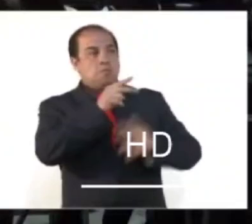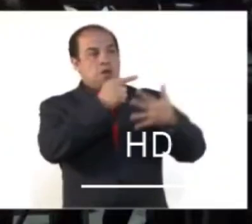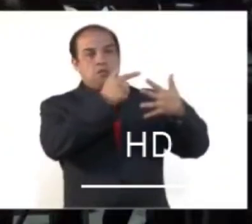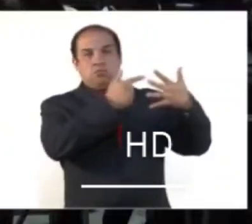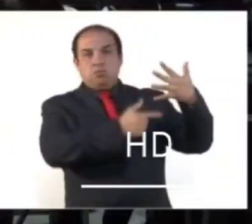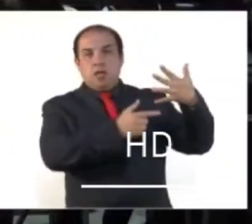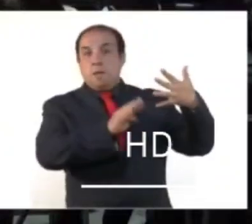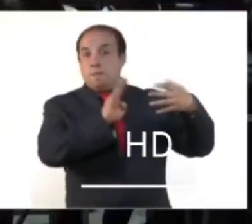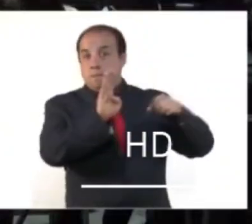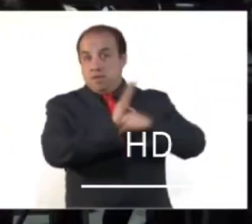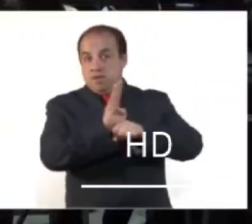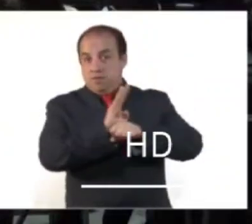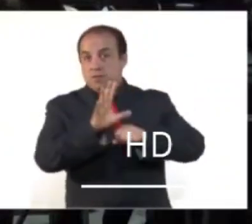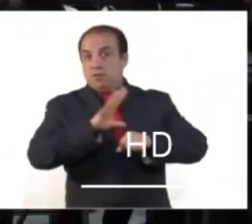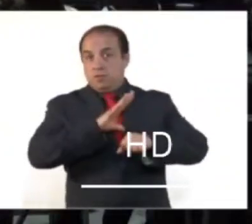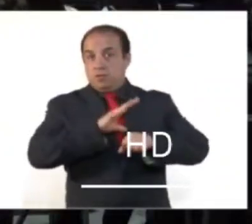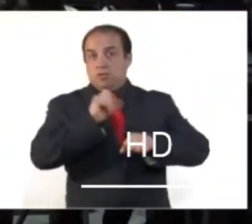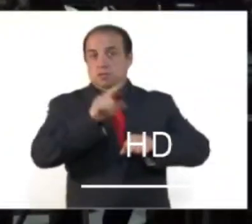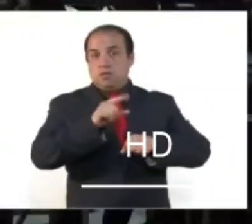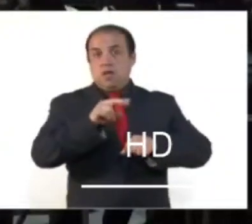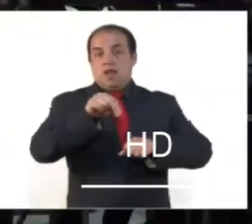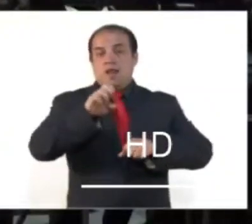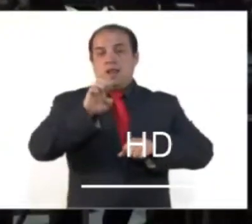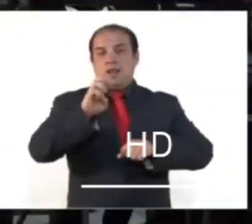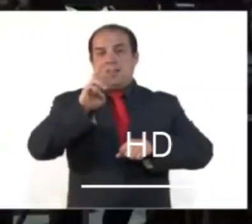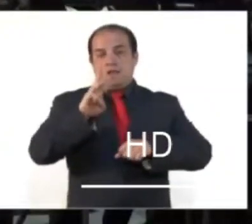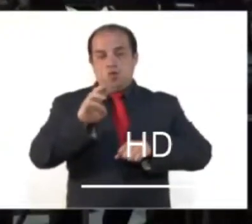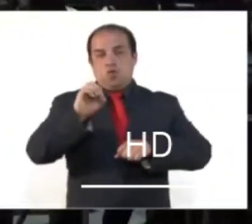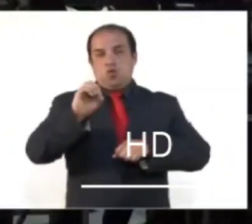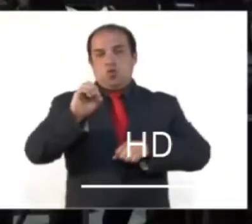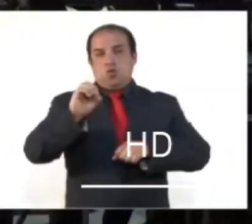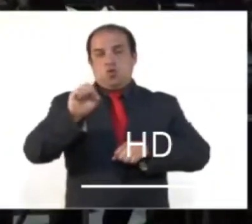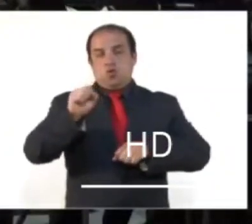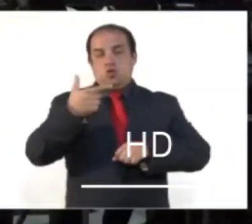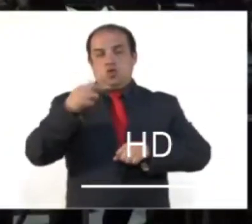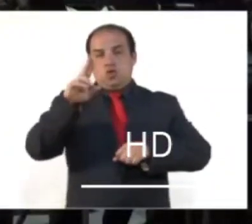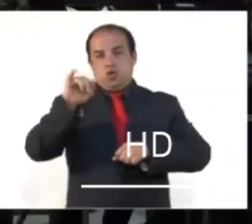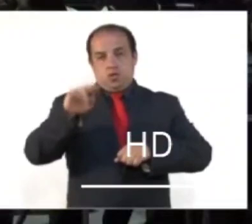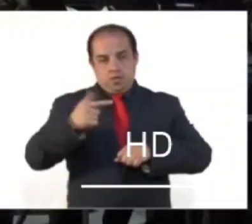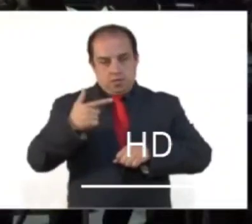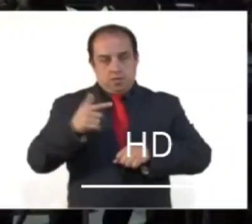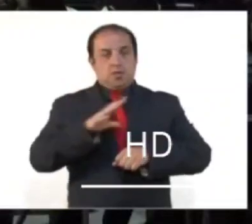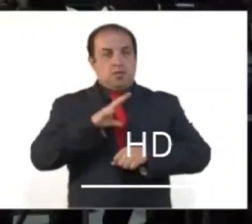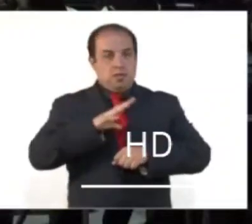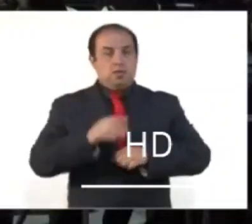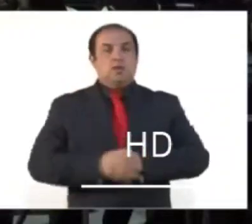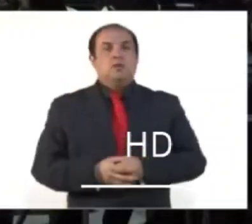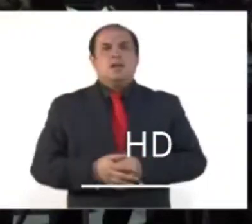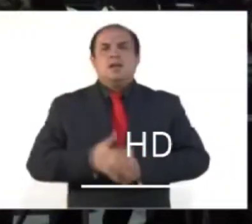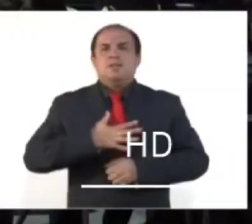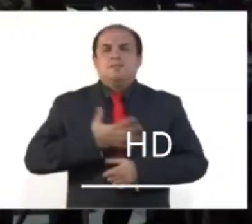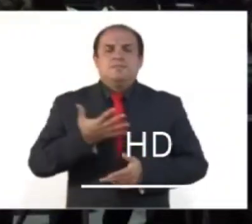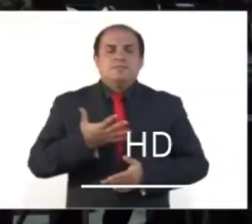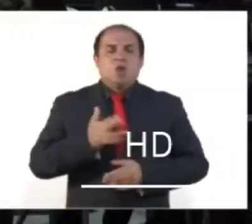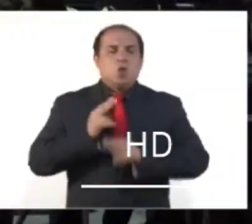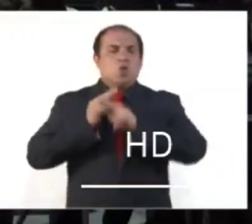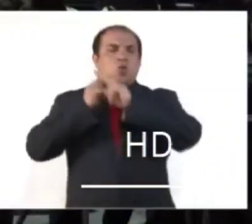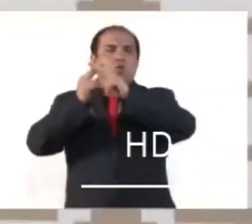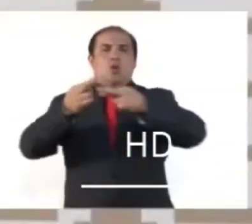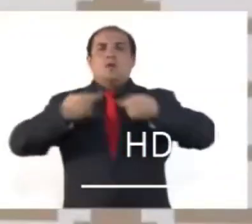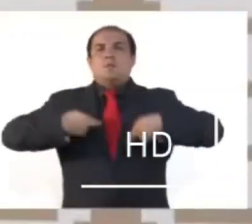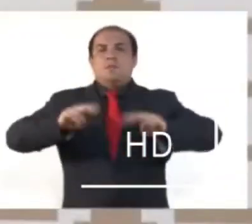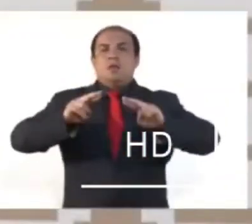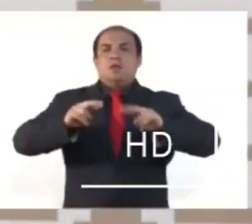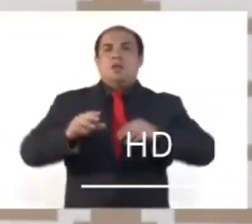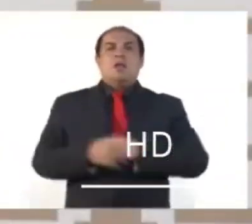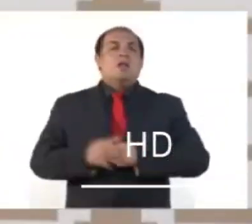que ha tenido y que seguirá teniendo el nearshoring, ¿no? Para mí es un honor además representar a la